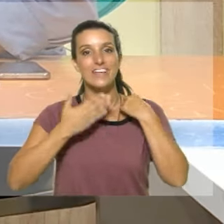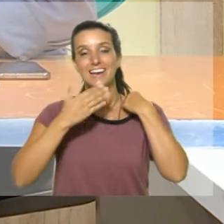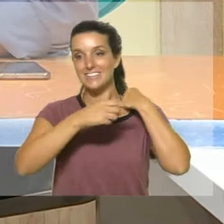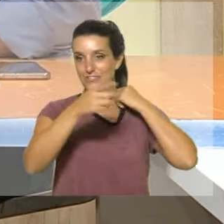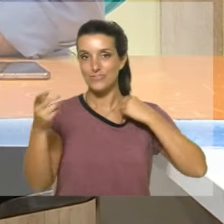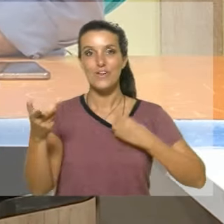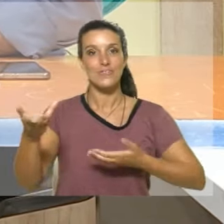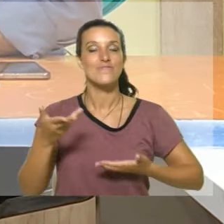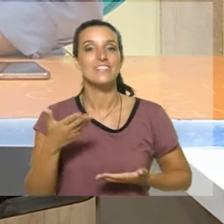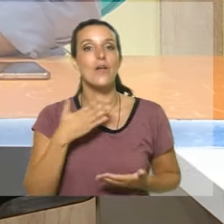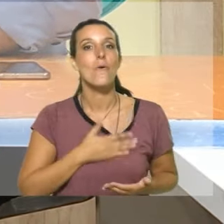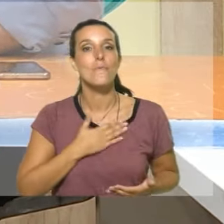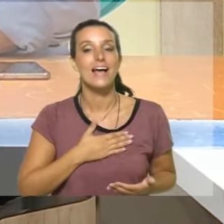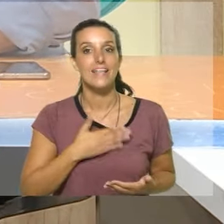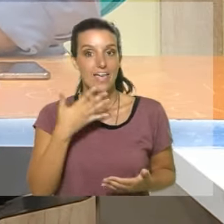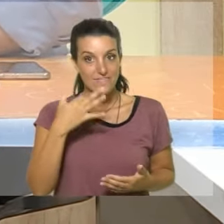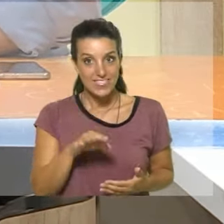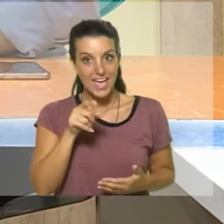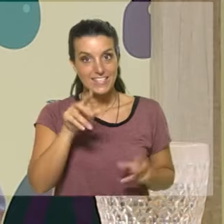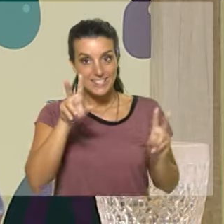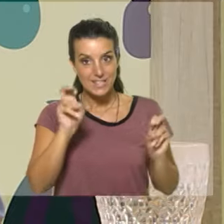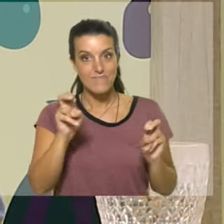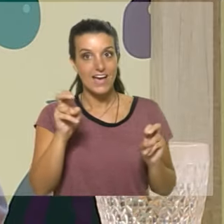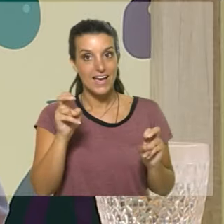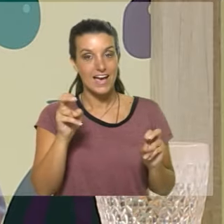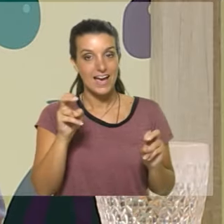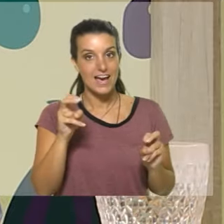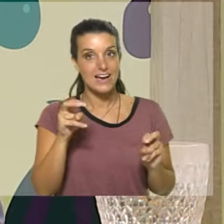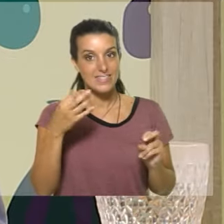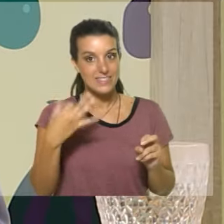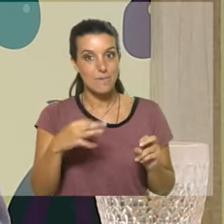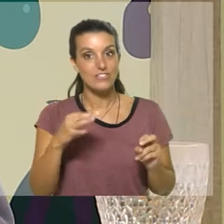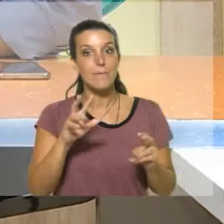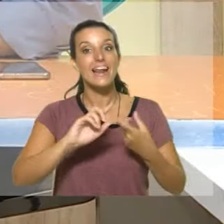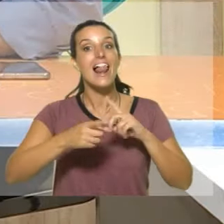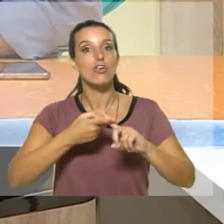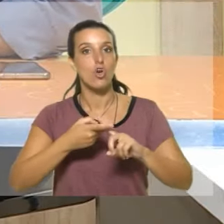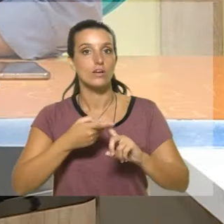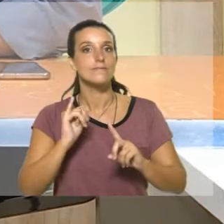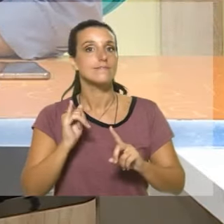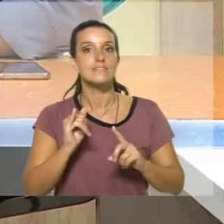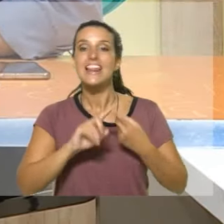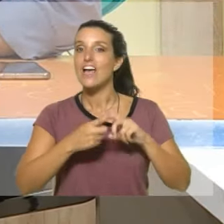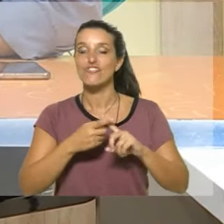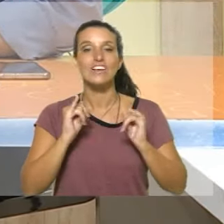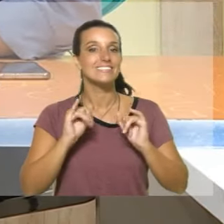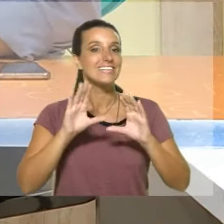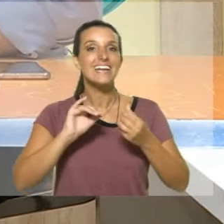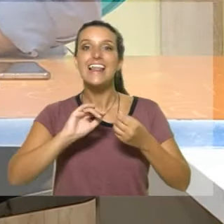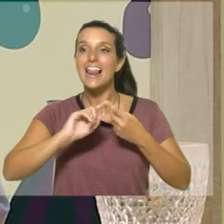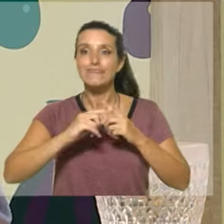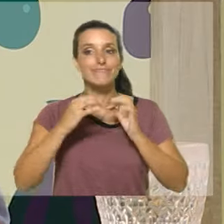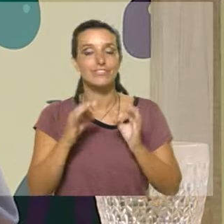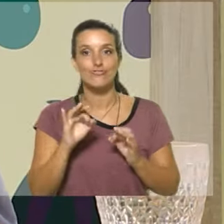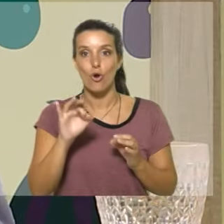ustedes por la invitación un placer para mí verdad que este tema es tiene mucho que ver también con las relaciones tiene todo que ver con las relaciones yo te